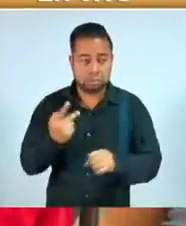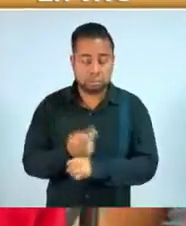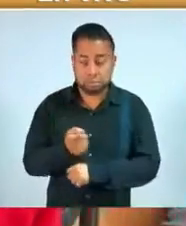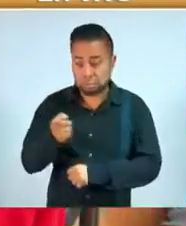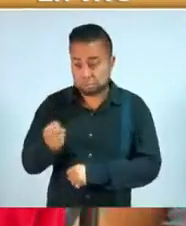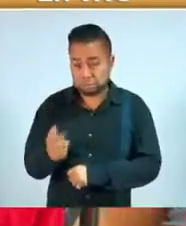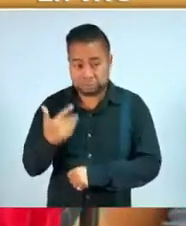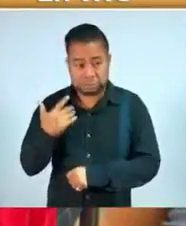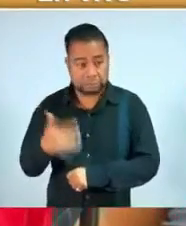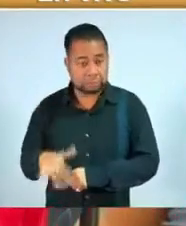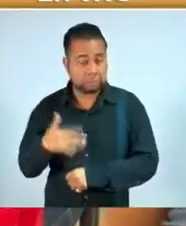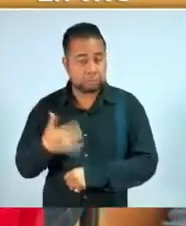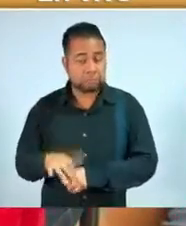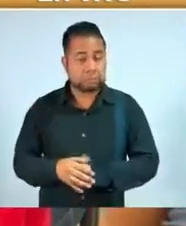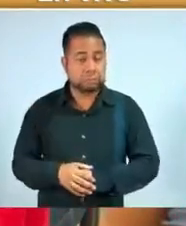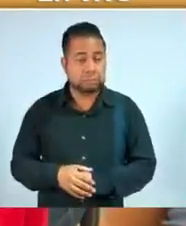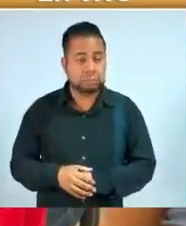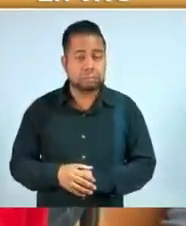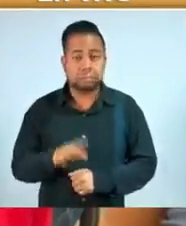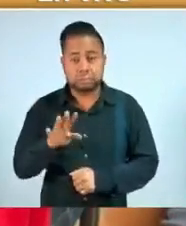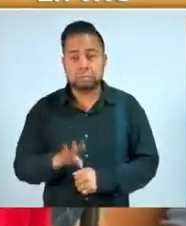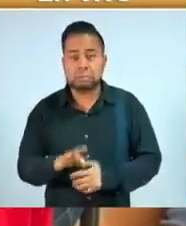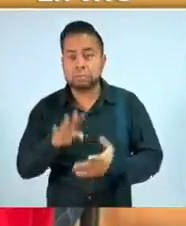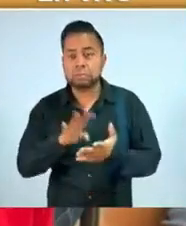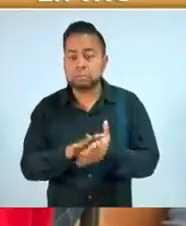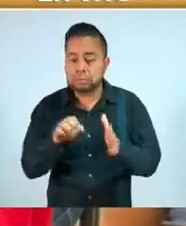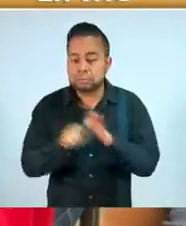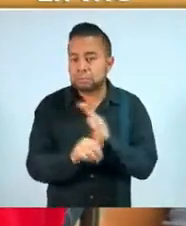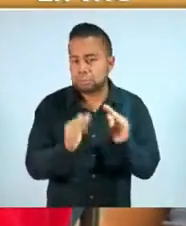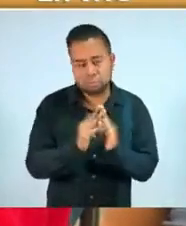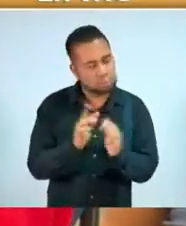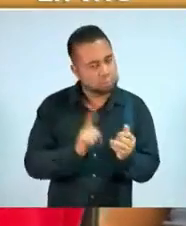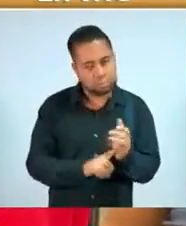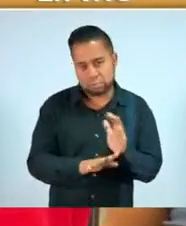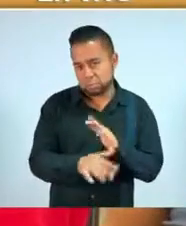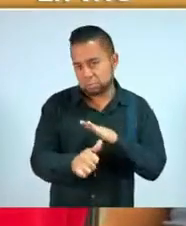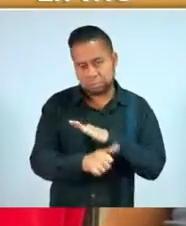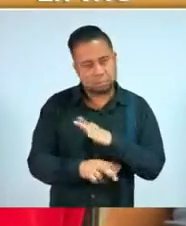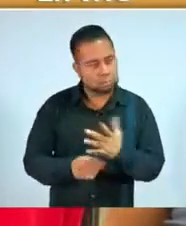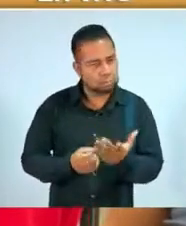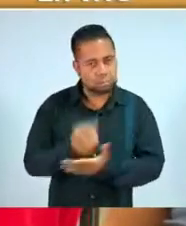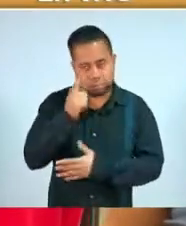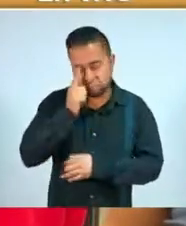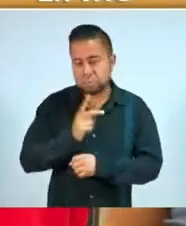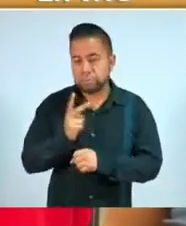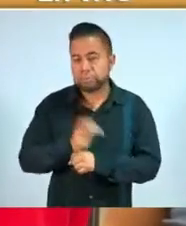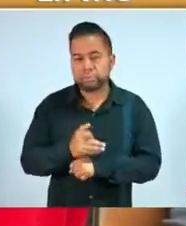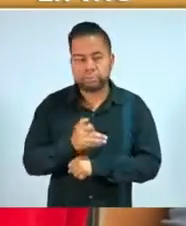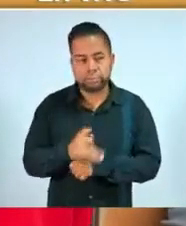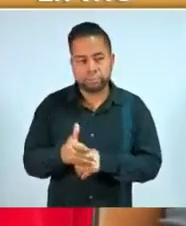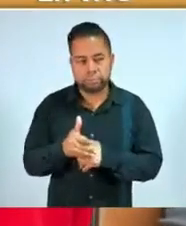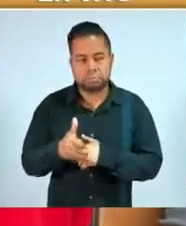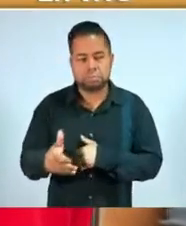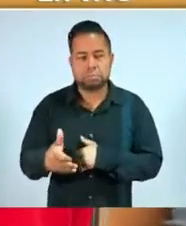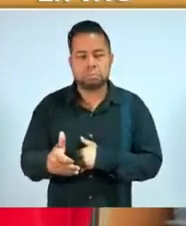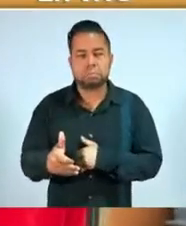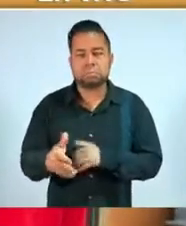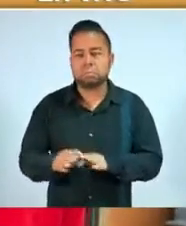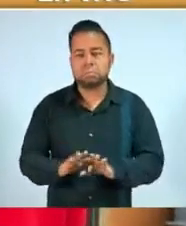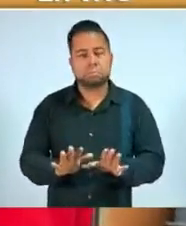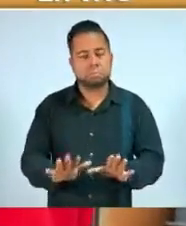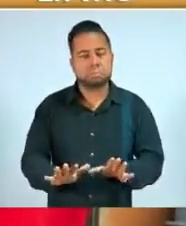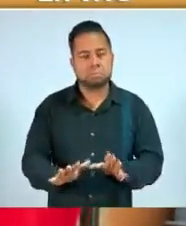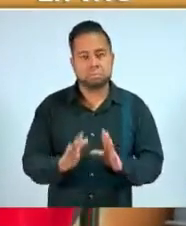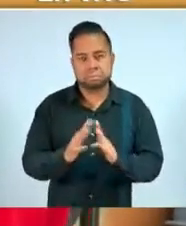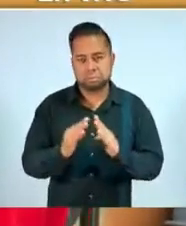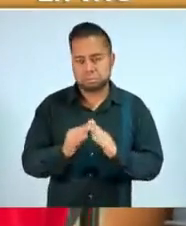una orden de arraigo domiciliario para la investigación como medida de prevención